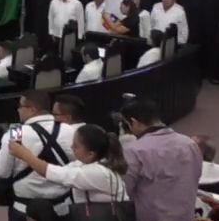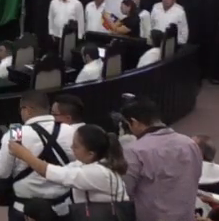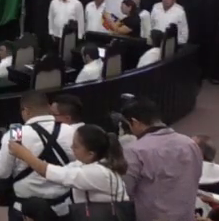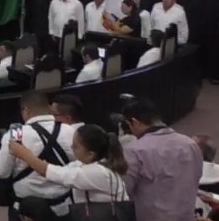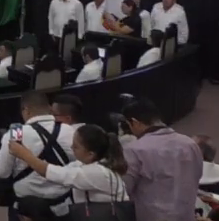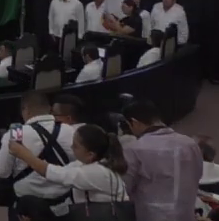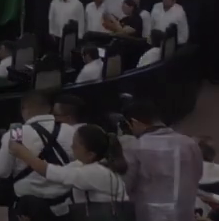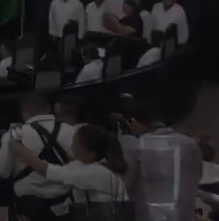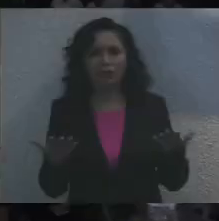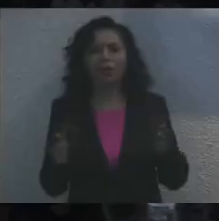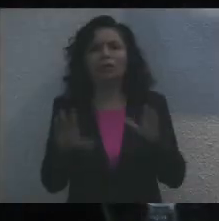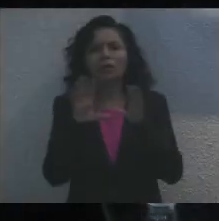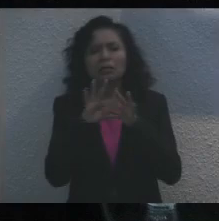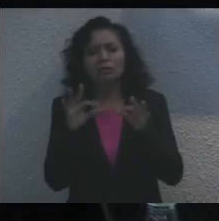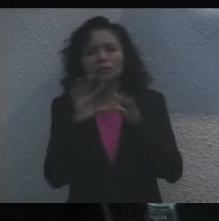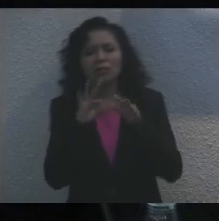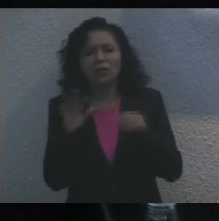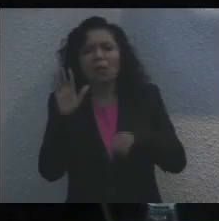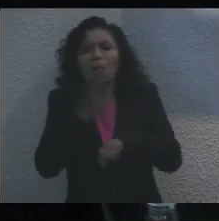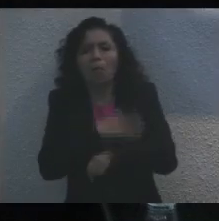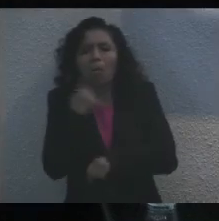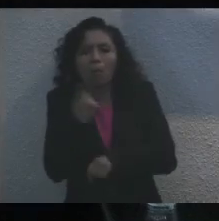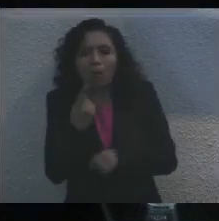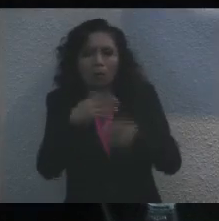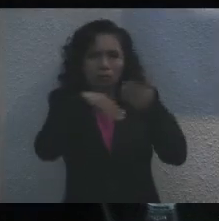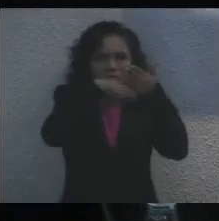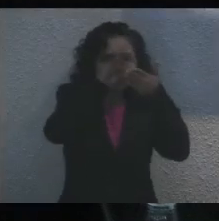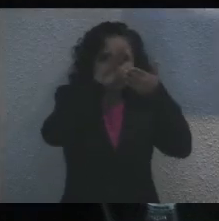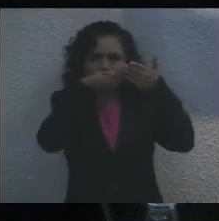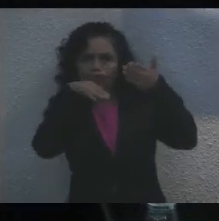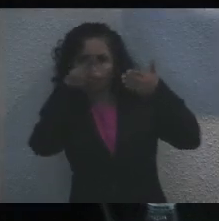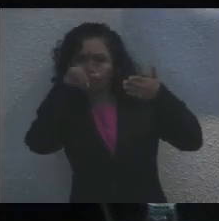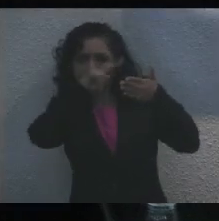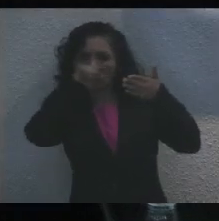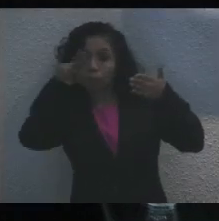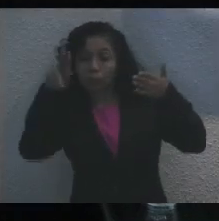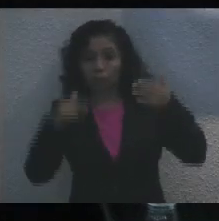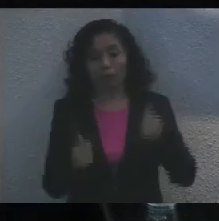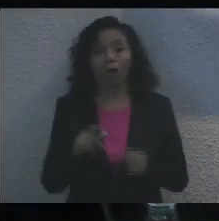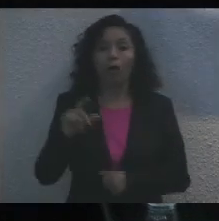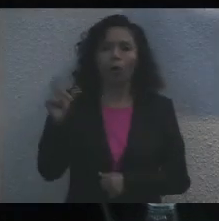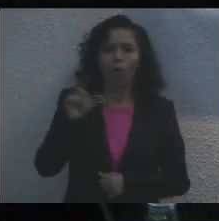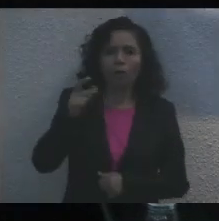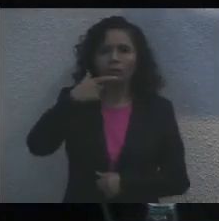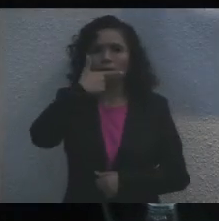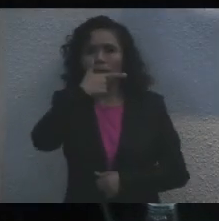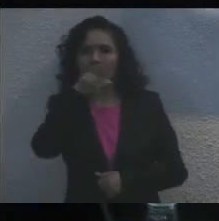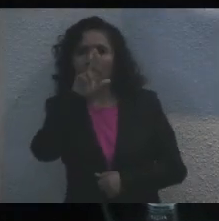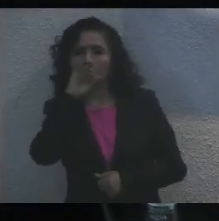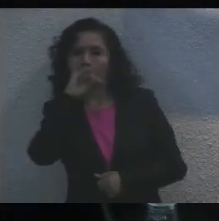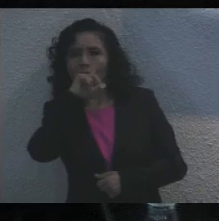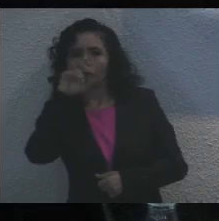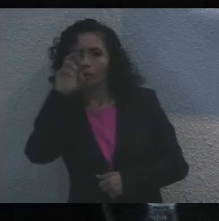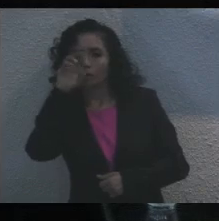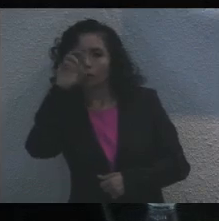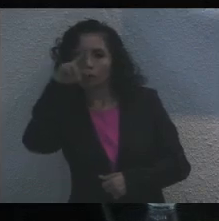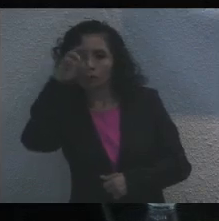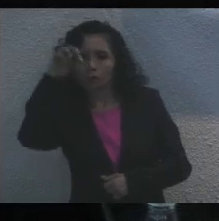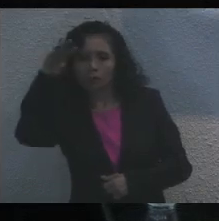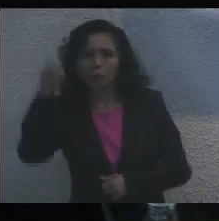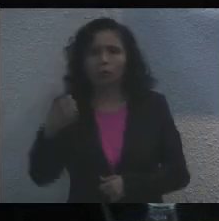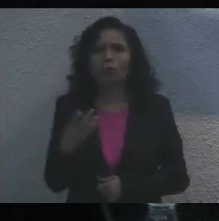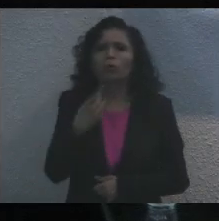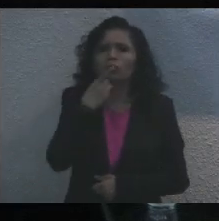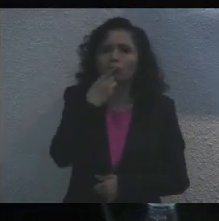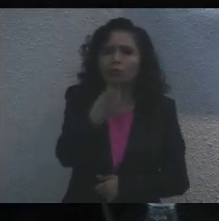Les voy a exponer por qué decidimos hacer este mural. Cuando Guillermo nos dijo, decidimos ponerla en marcha porque nos recuerda nuestras